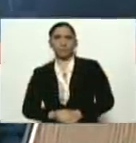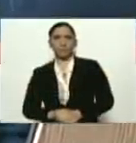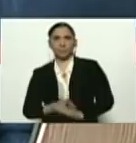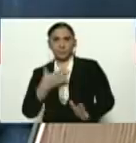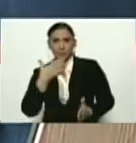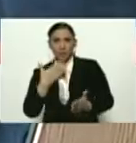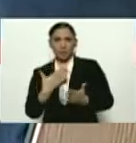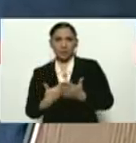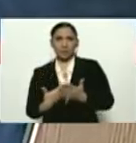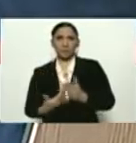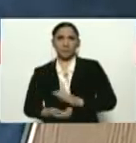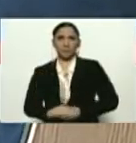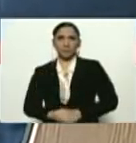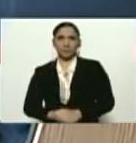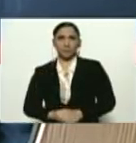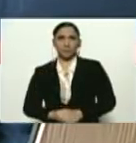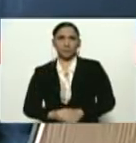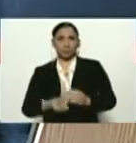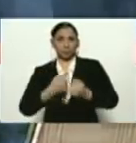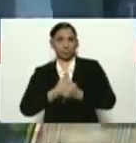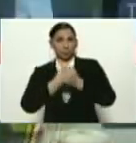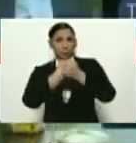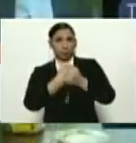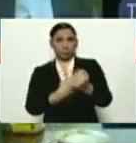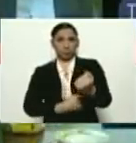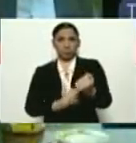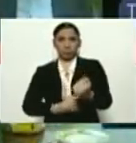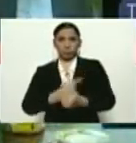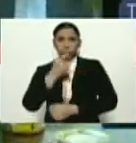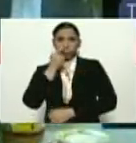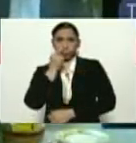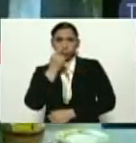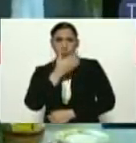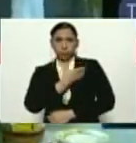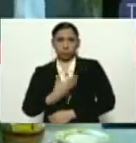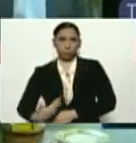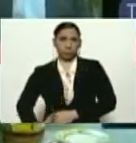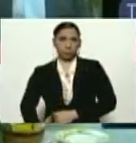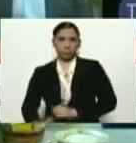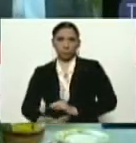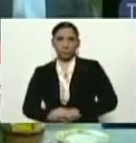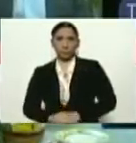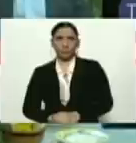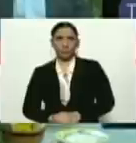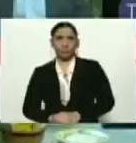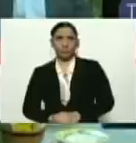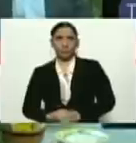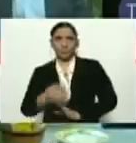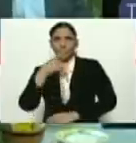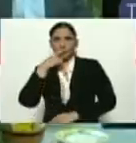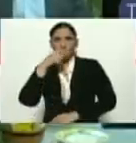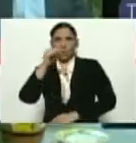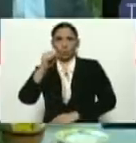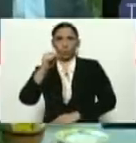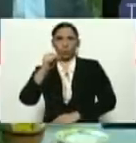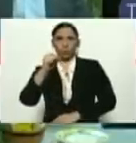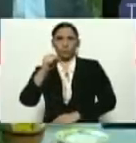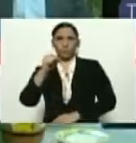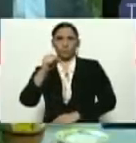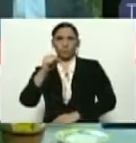Gracias, querido hermano presidente Nicolás Maduro